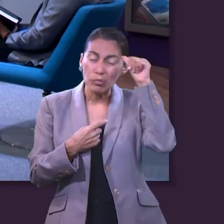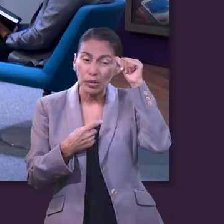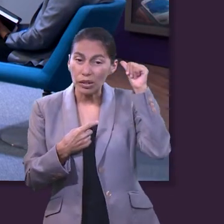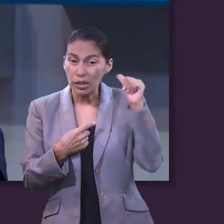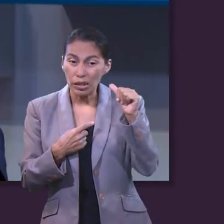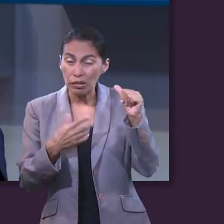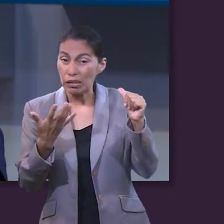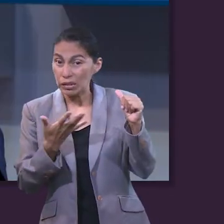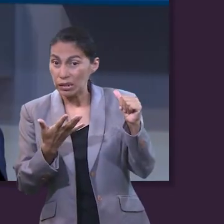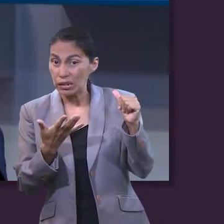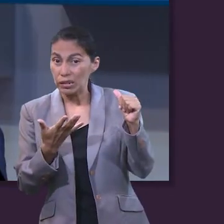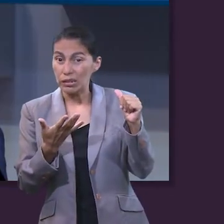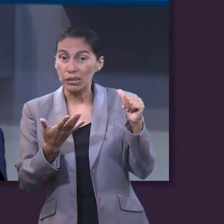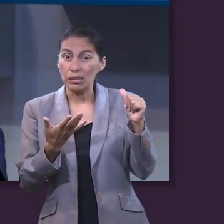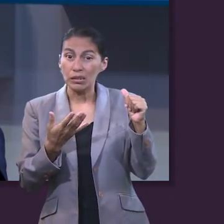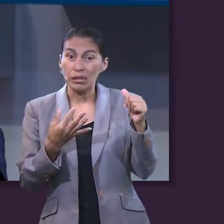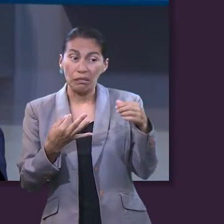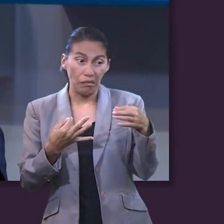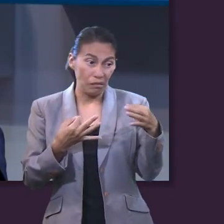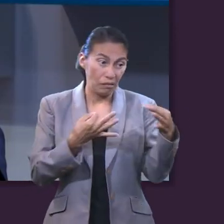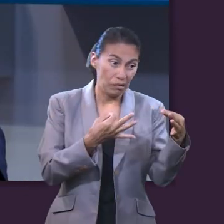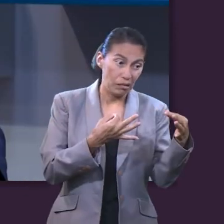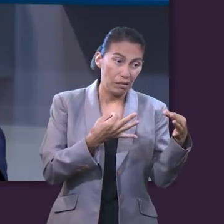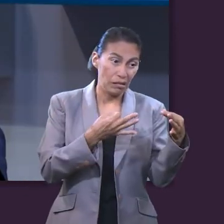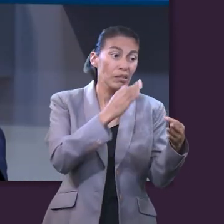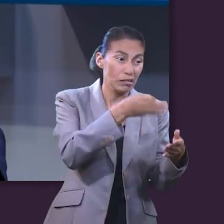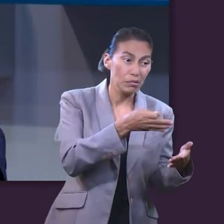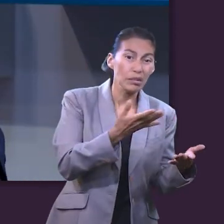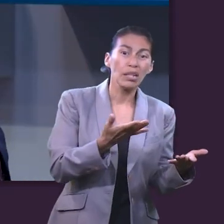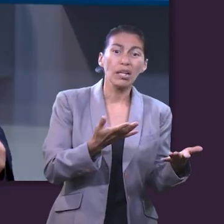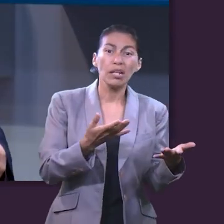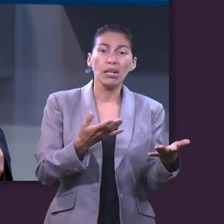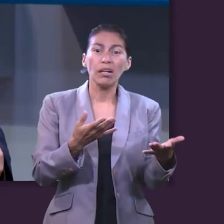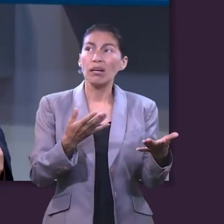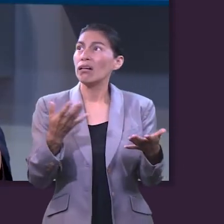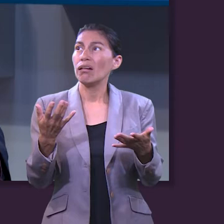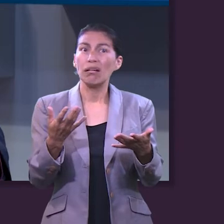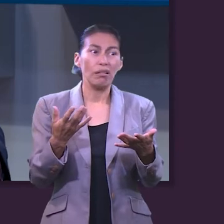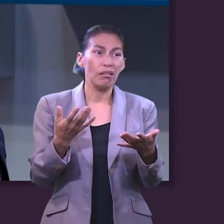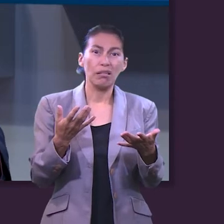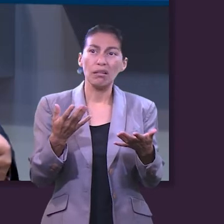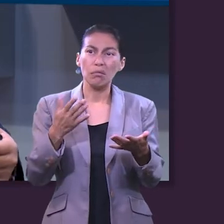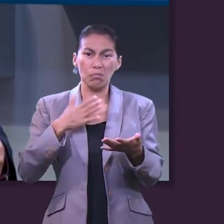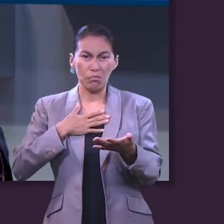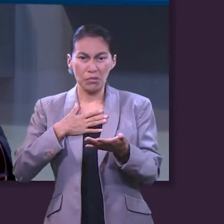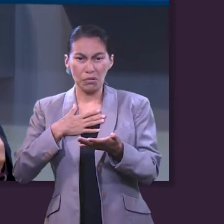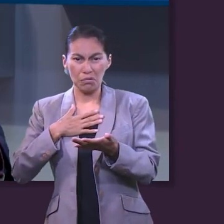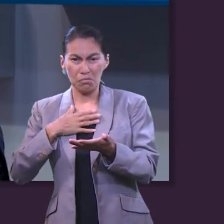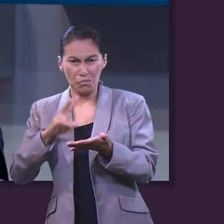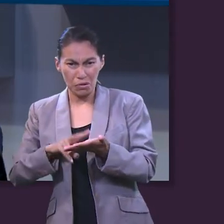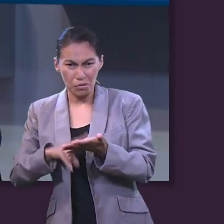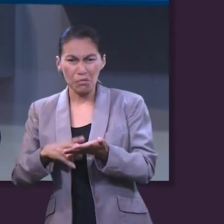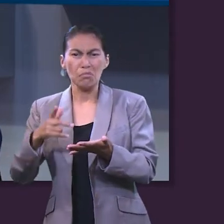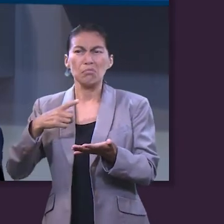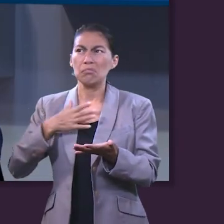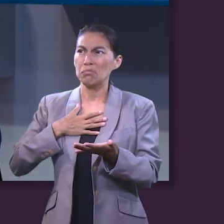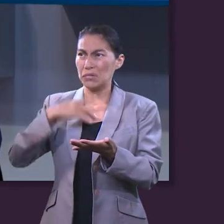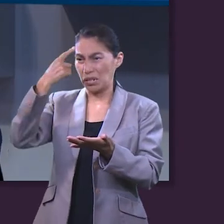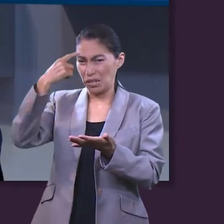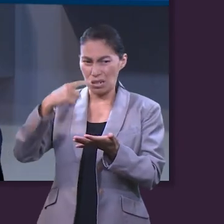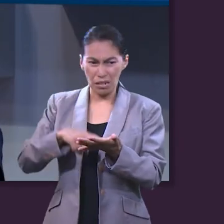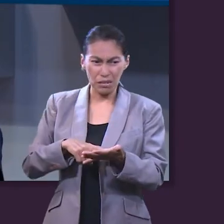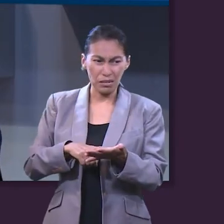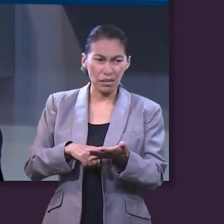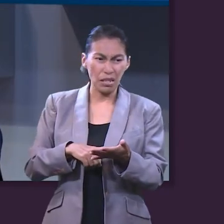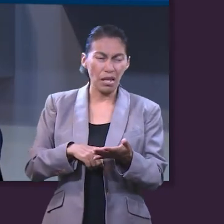reaccionar ante el pecado? Y de pronto, si deberíamos sacrificar nuestro valor